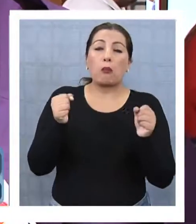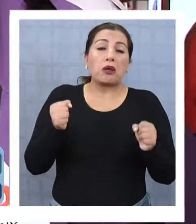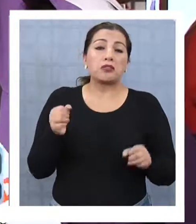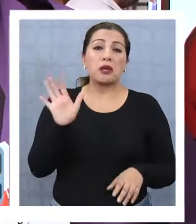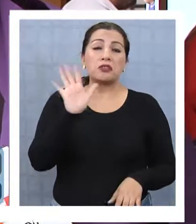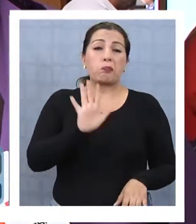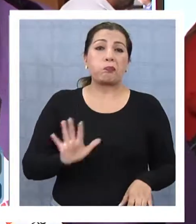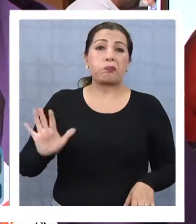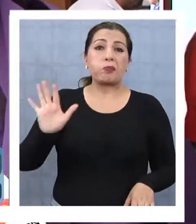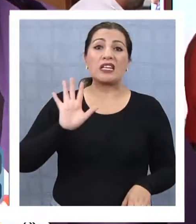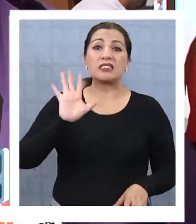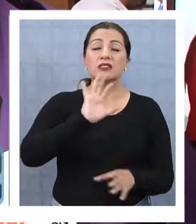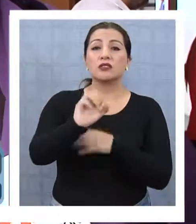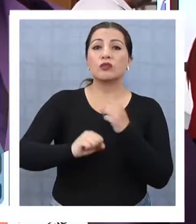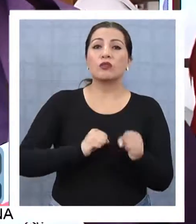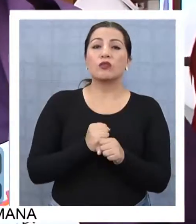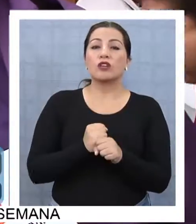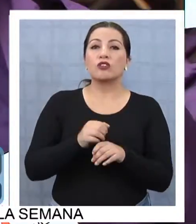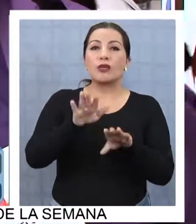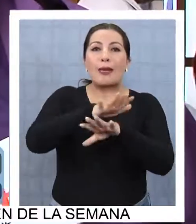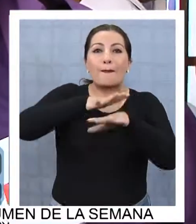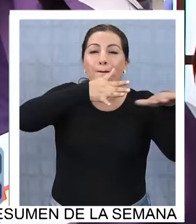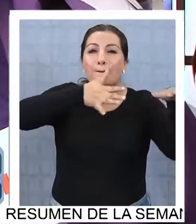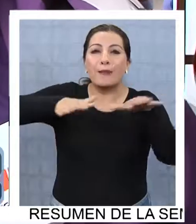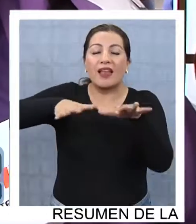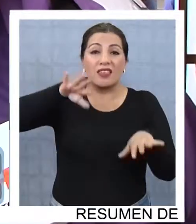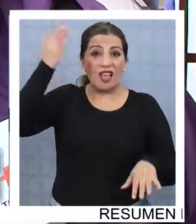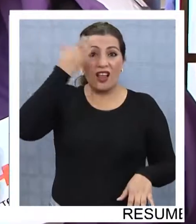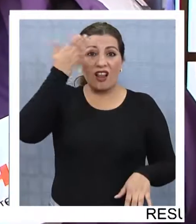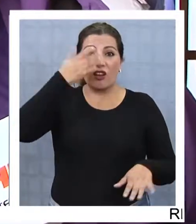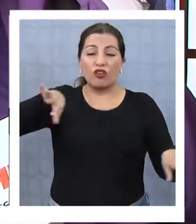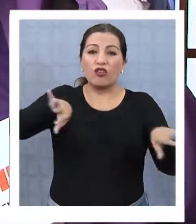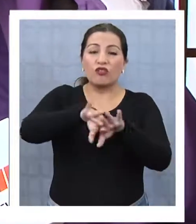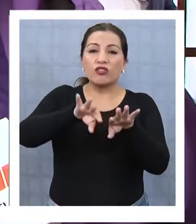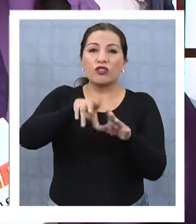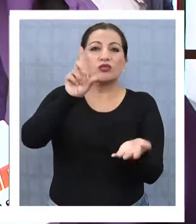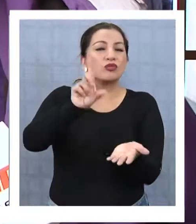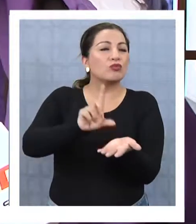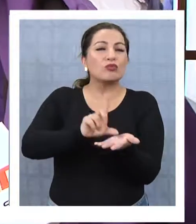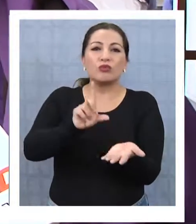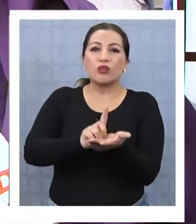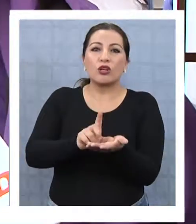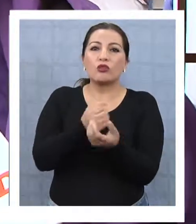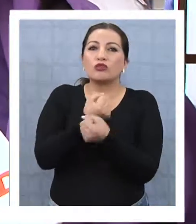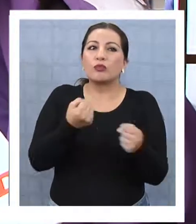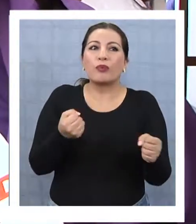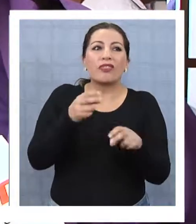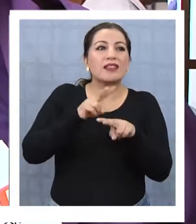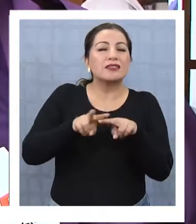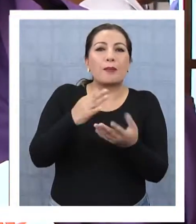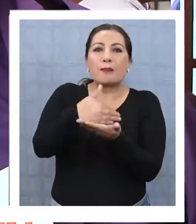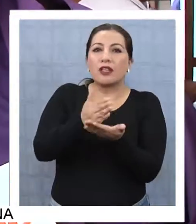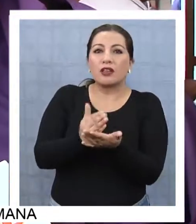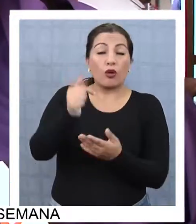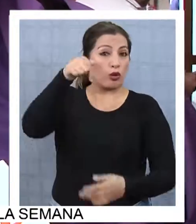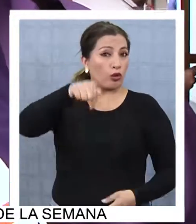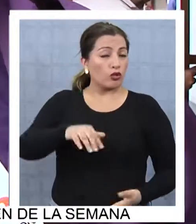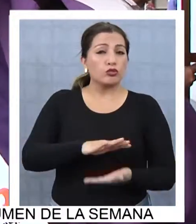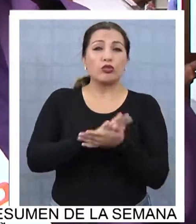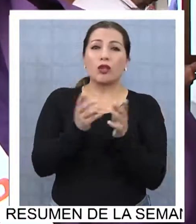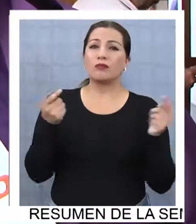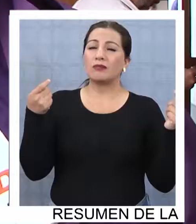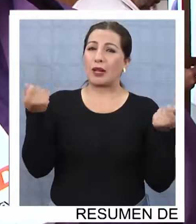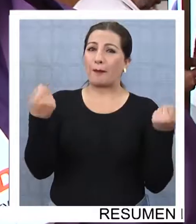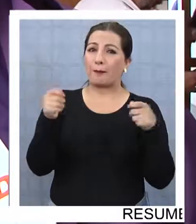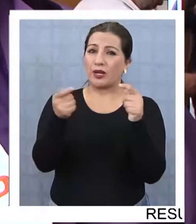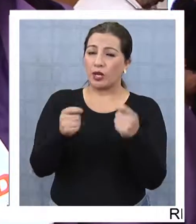5 años y en Playa Lobito no se va a poder ejecutar nada porque es una zona rural donde no se puede planificar. Hoy en día todos los recursos